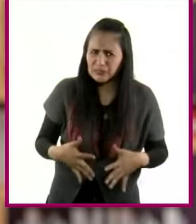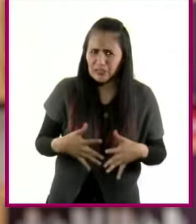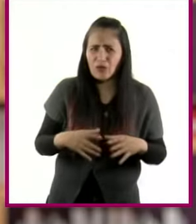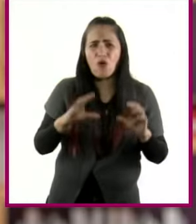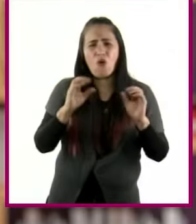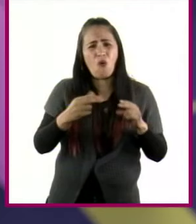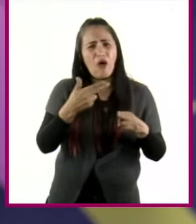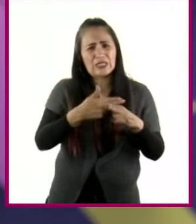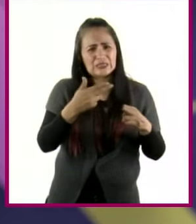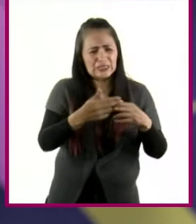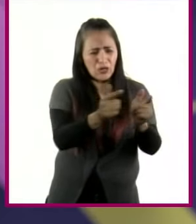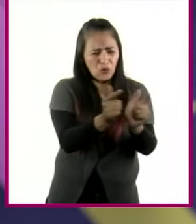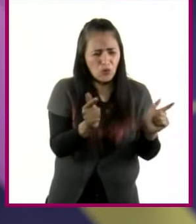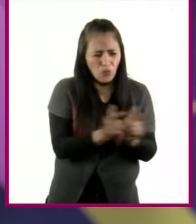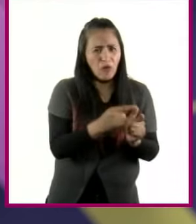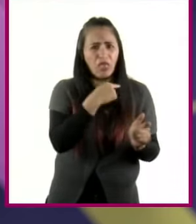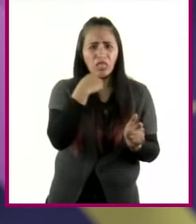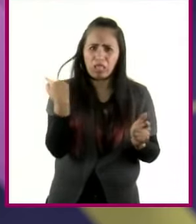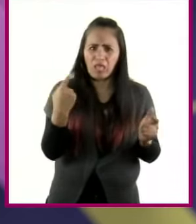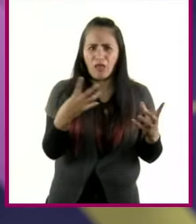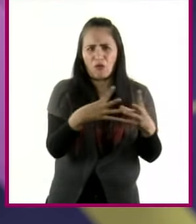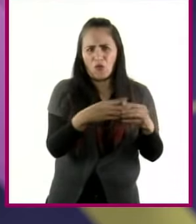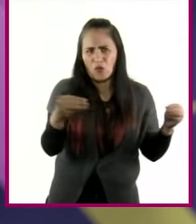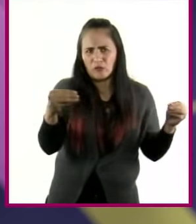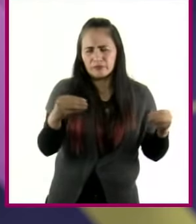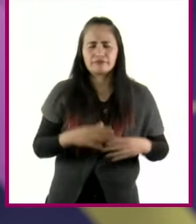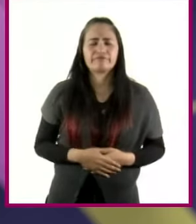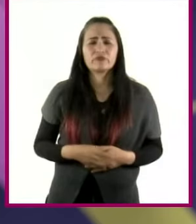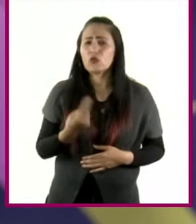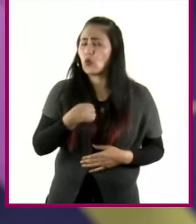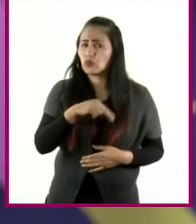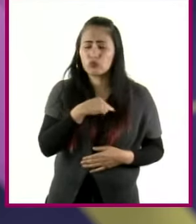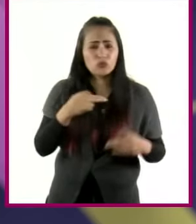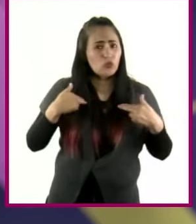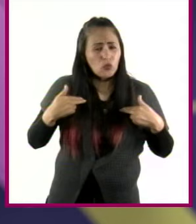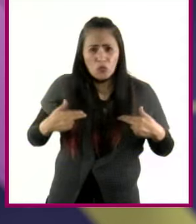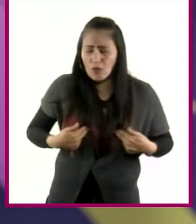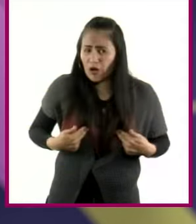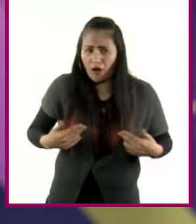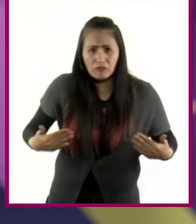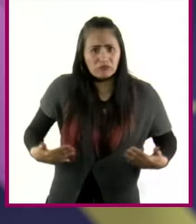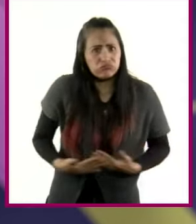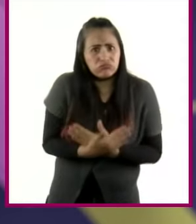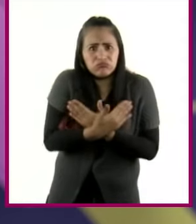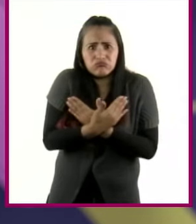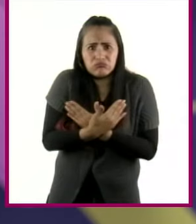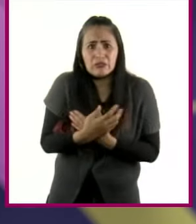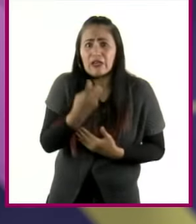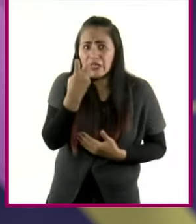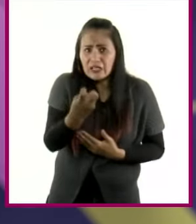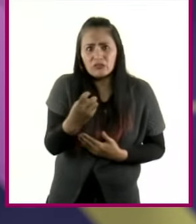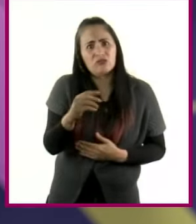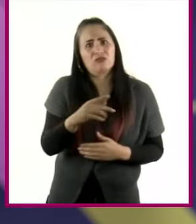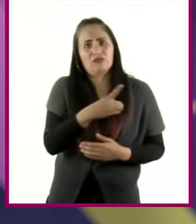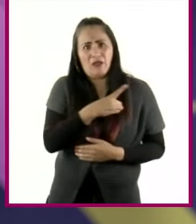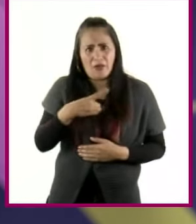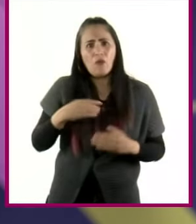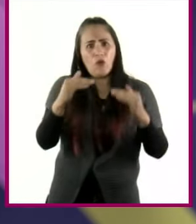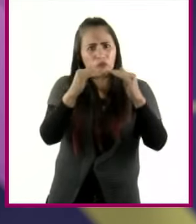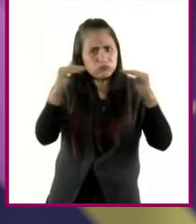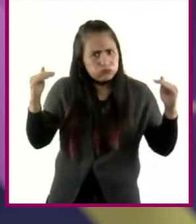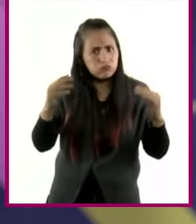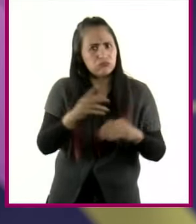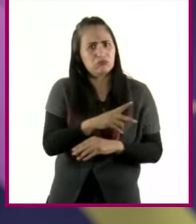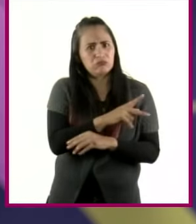el exterminio. A pesar de que todos somos seres humanos y como tal deberíamos ser iguales, ha